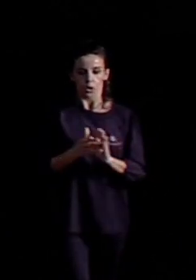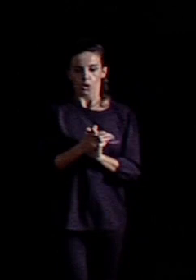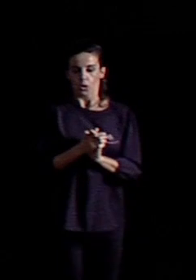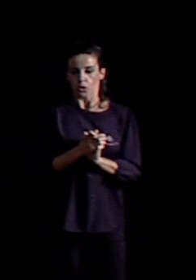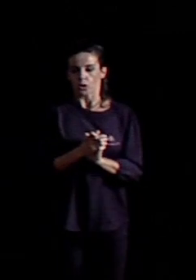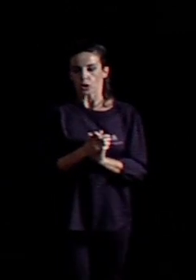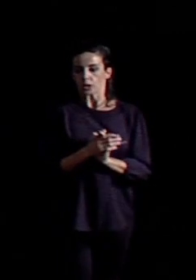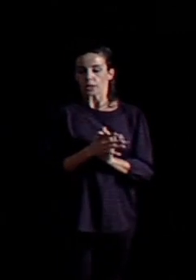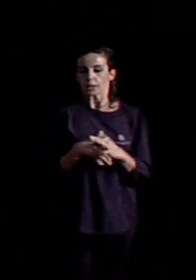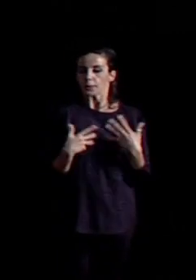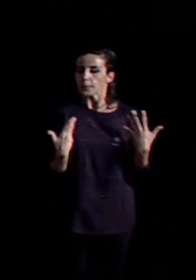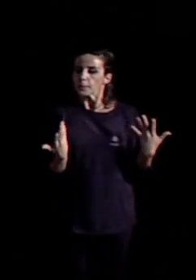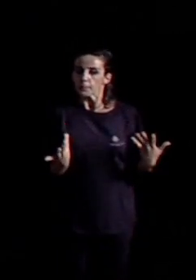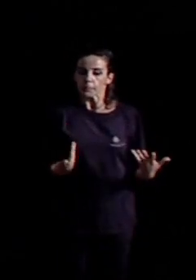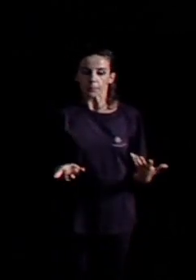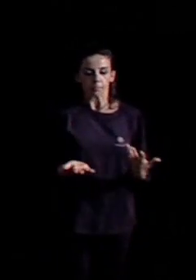Y entonces